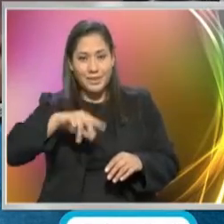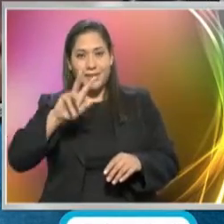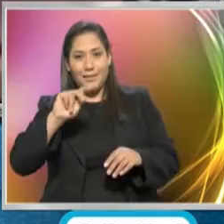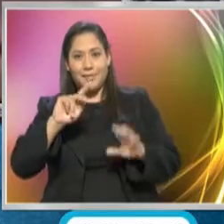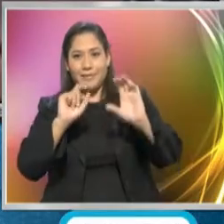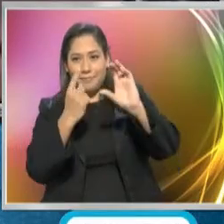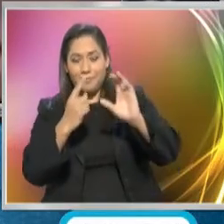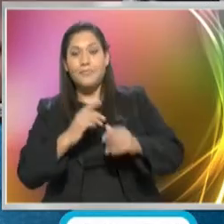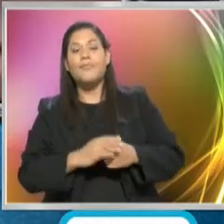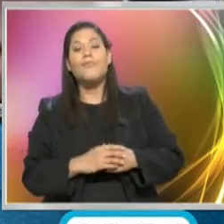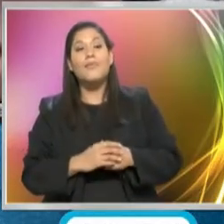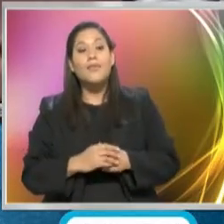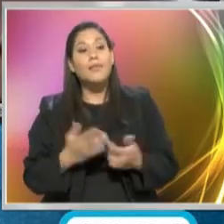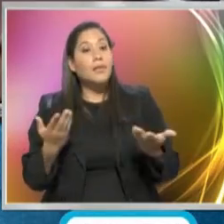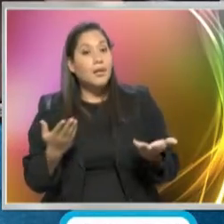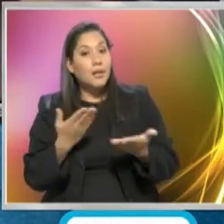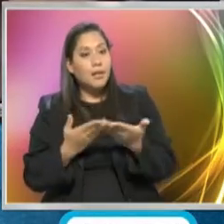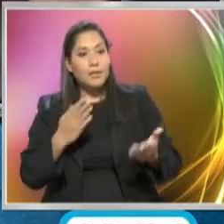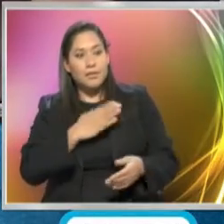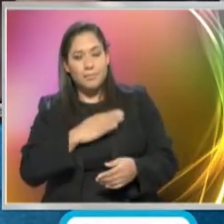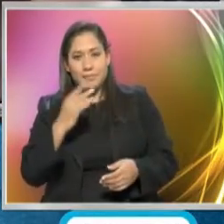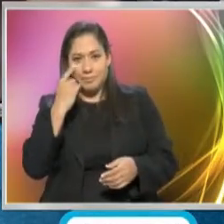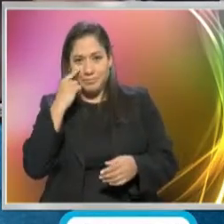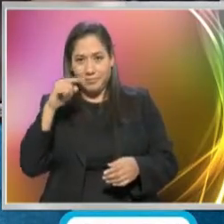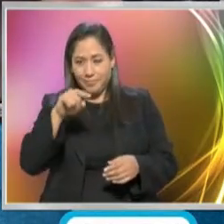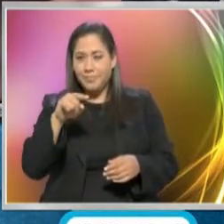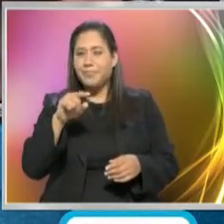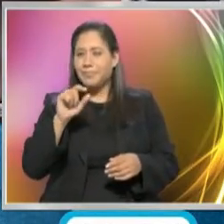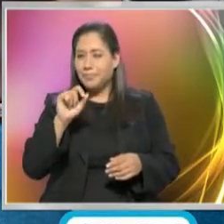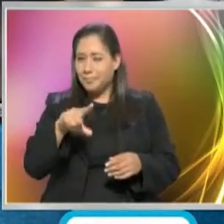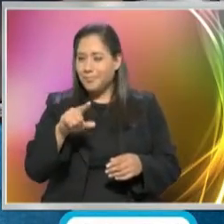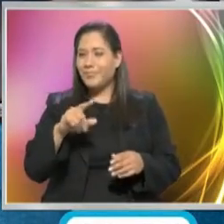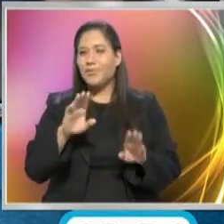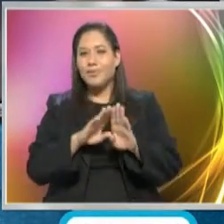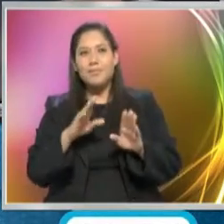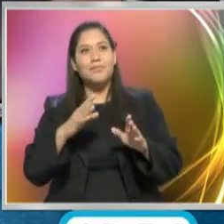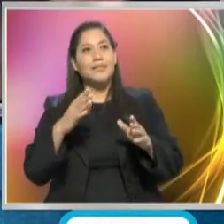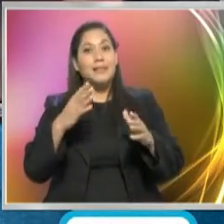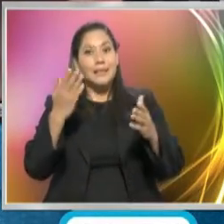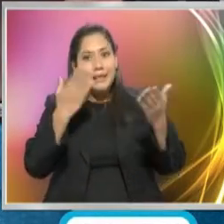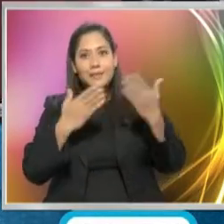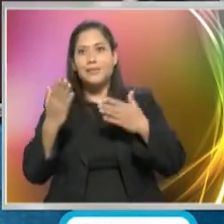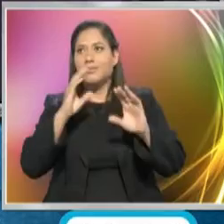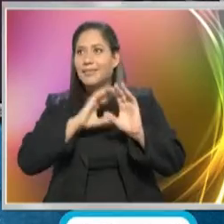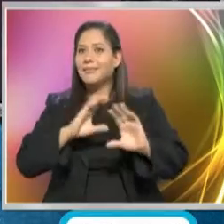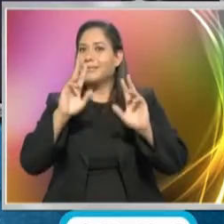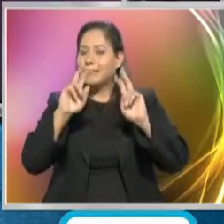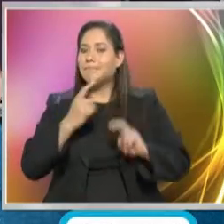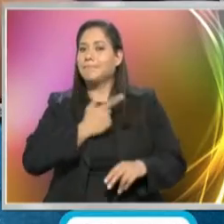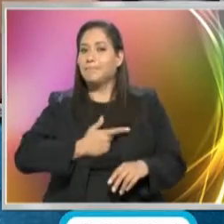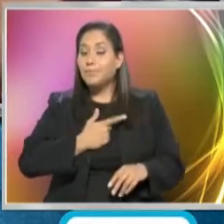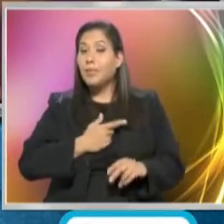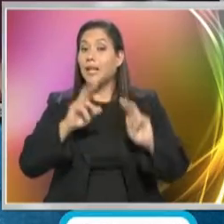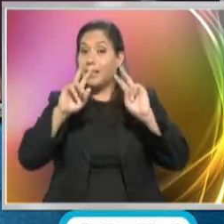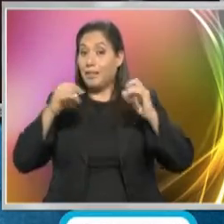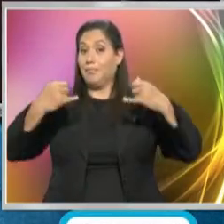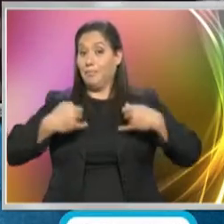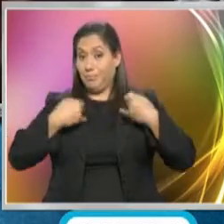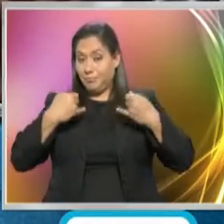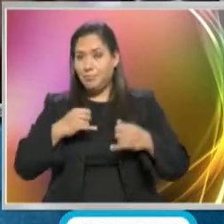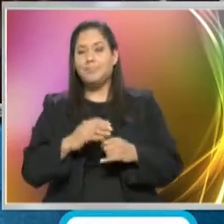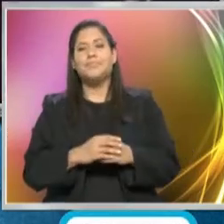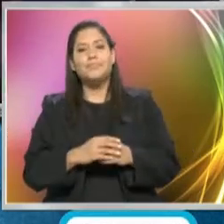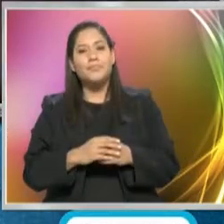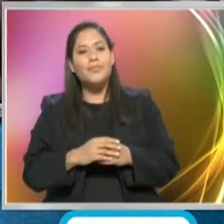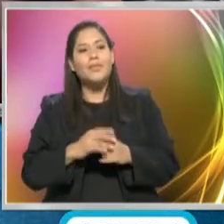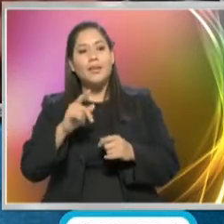en Capital 21. Y bueno, entre toda esta vorágine de éxitos ya juveniles, empezaron a ir